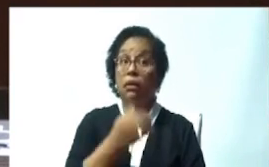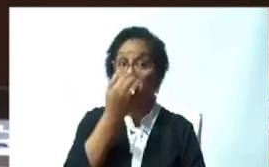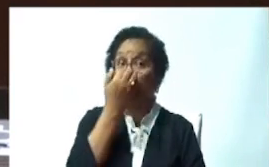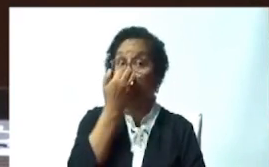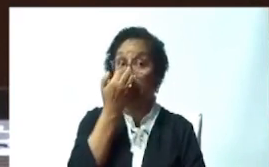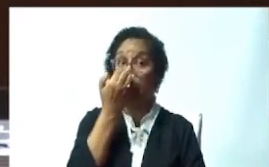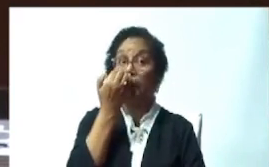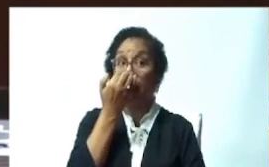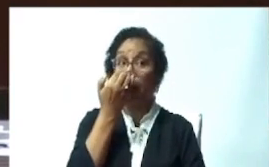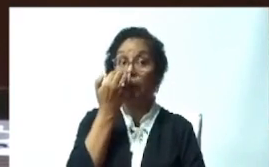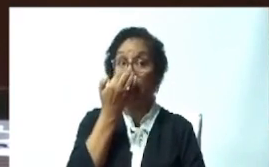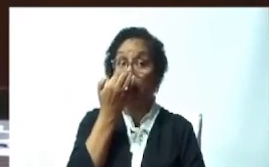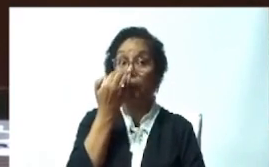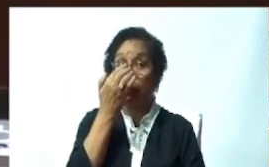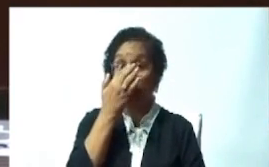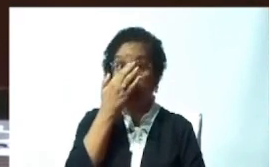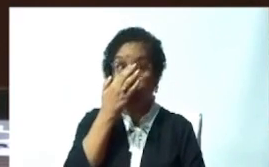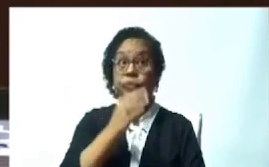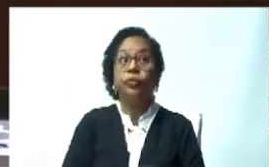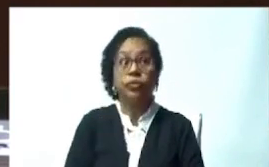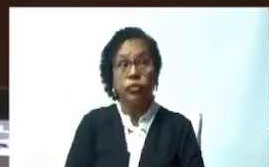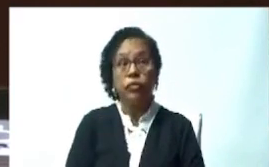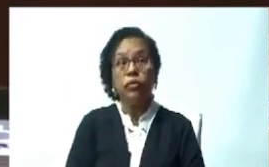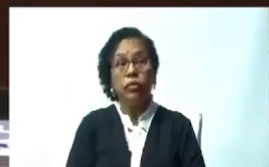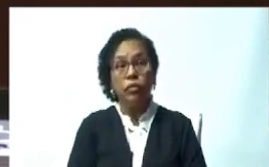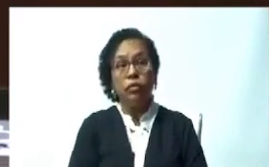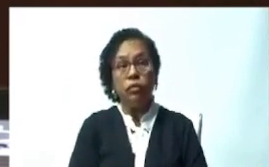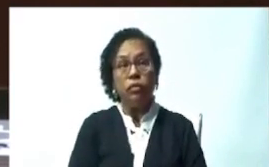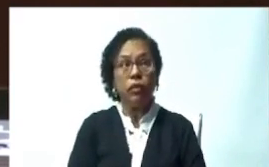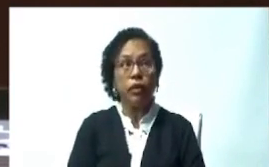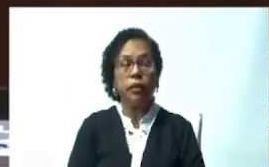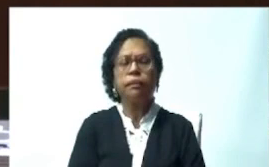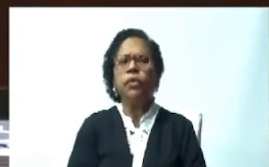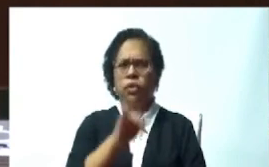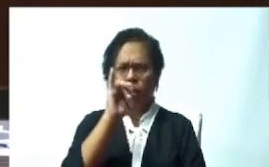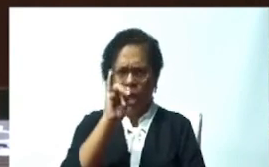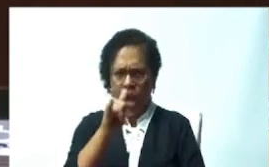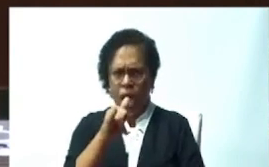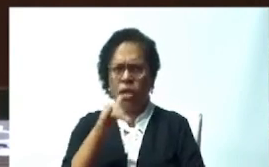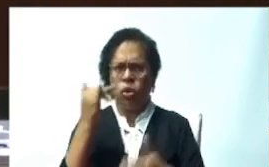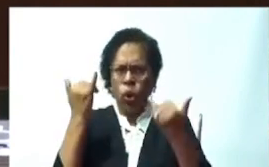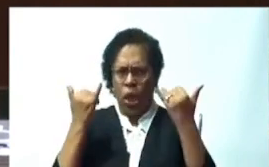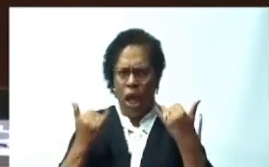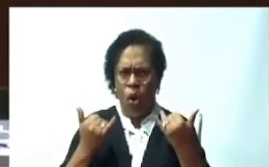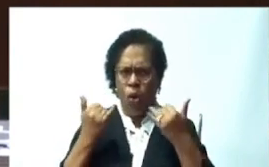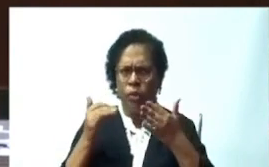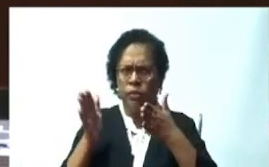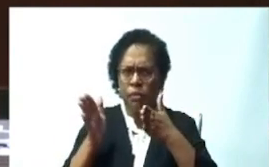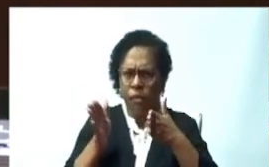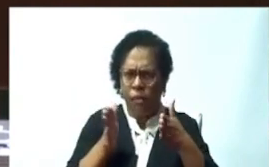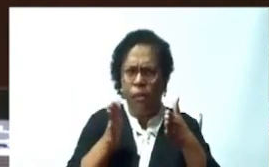esta medida que estamos trabajando en el día de hoy,